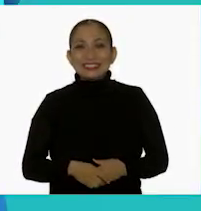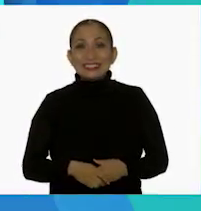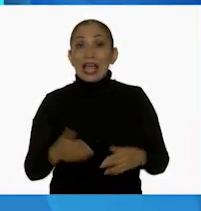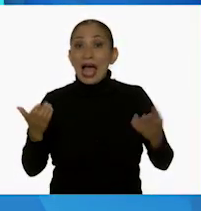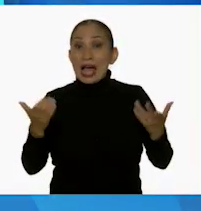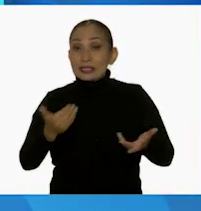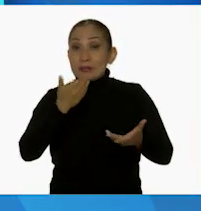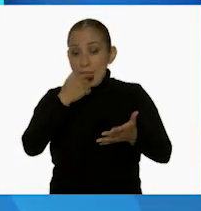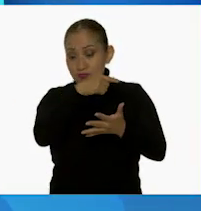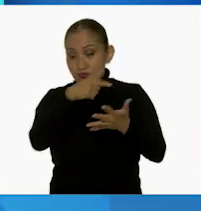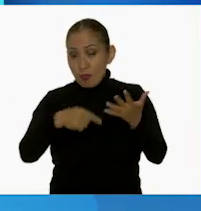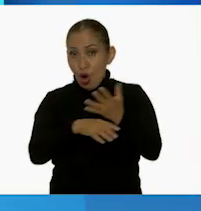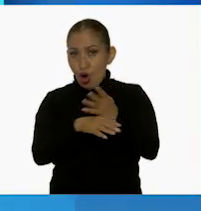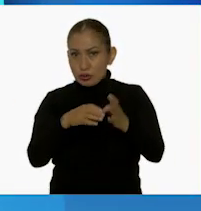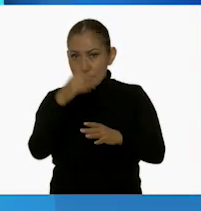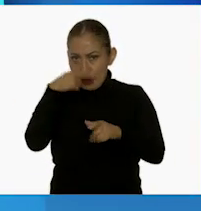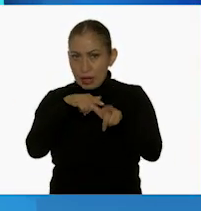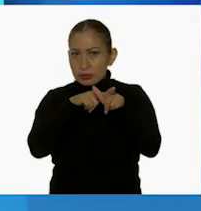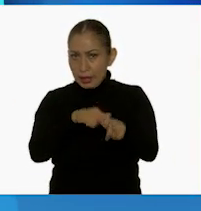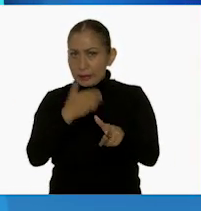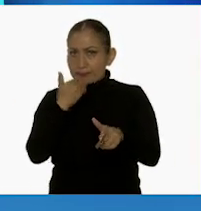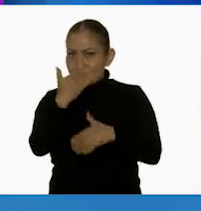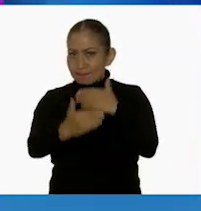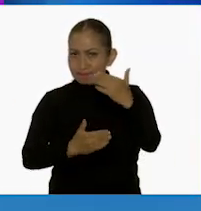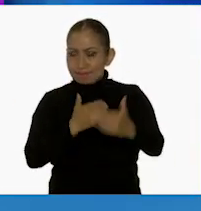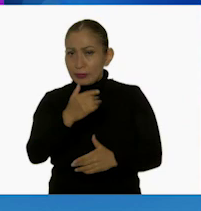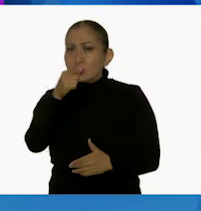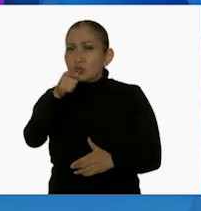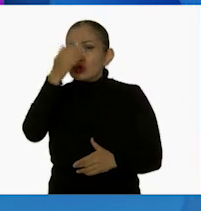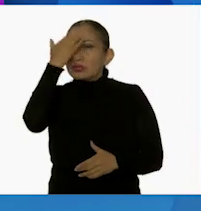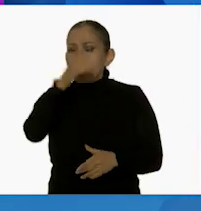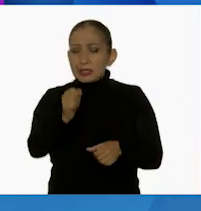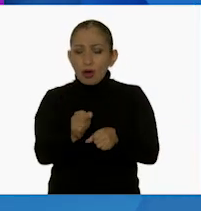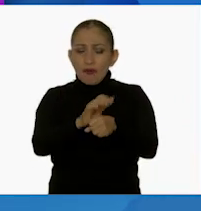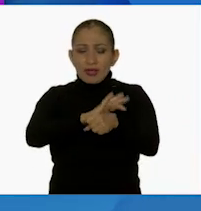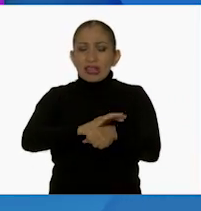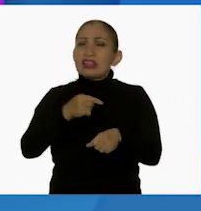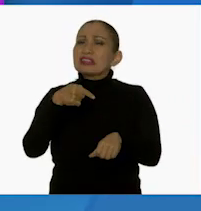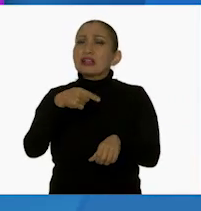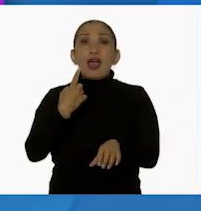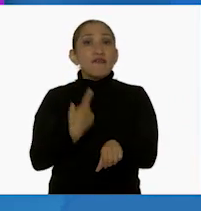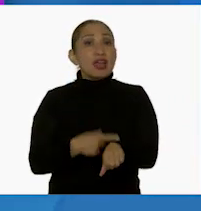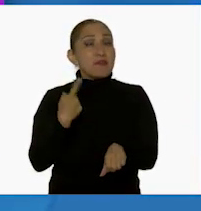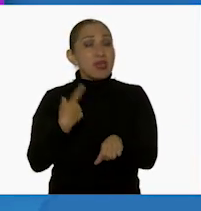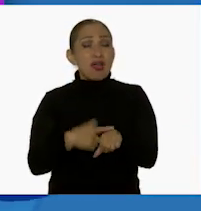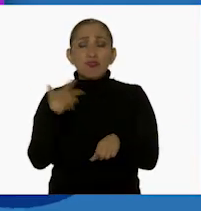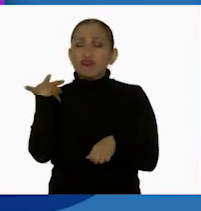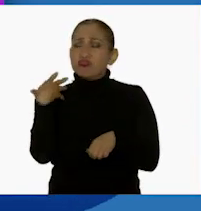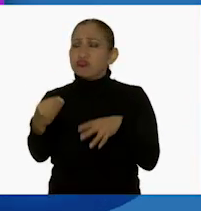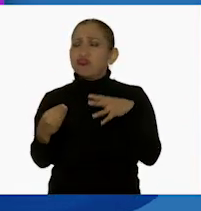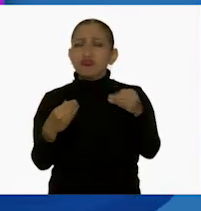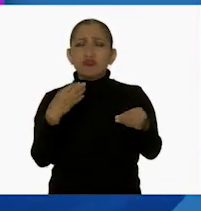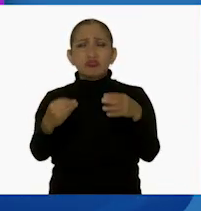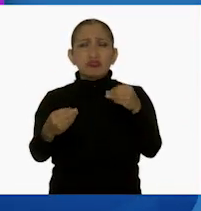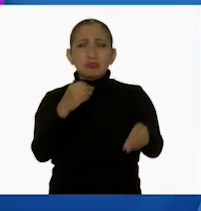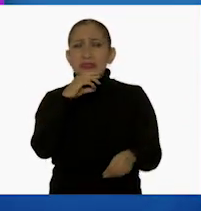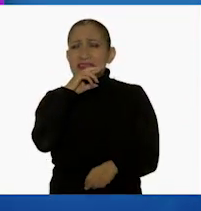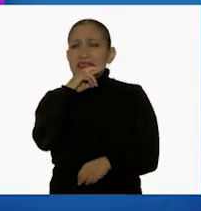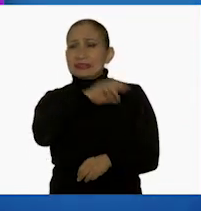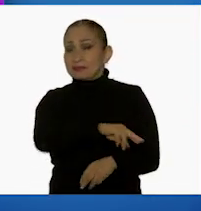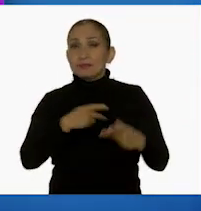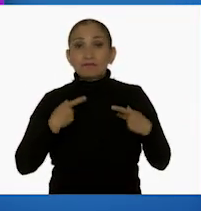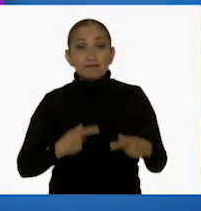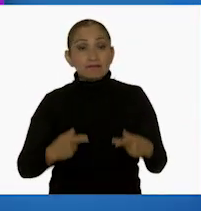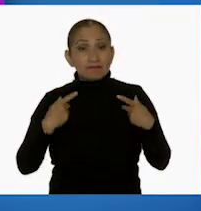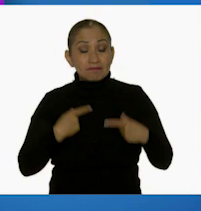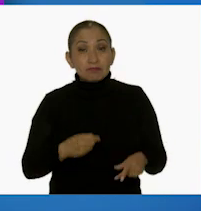Buenas prácticas para seguir adelante. Como todos sabemos, la COVID-19 es una enfermedad que se contagia muy fácilmente entre las